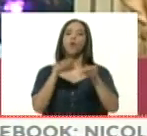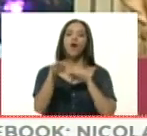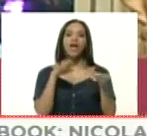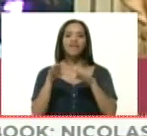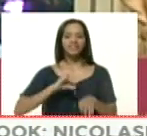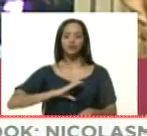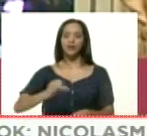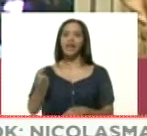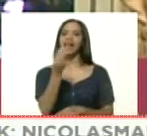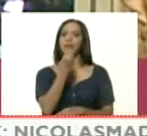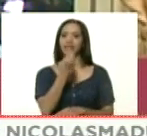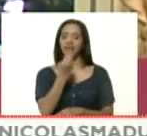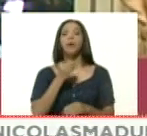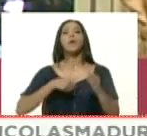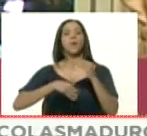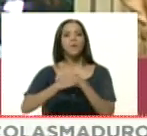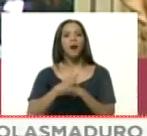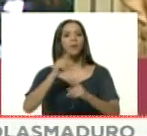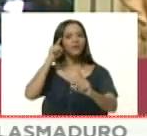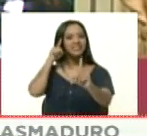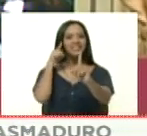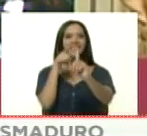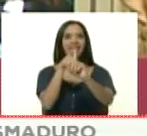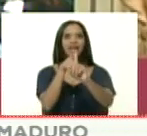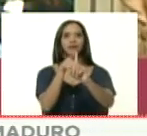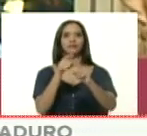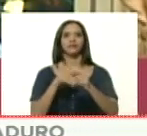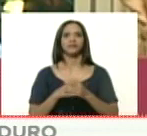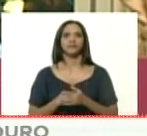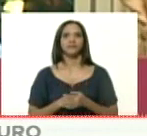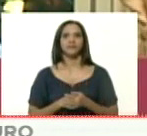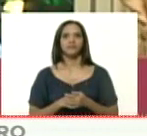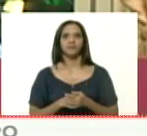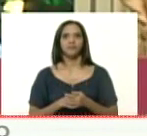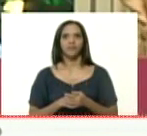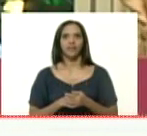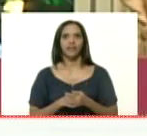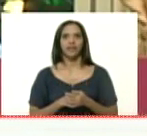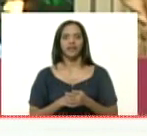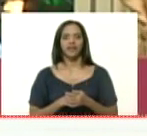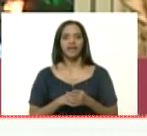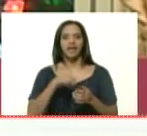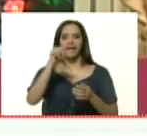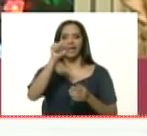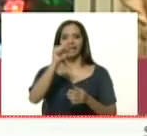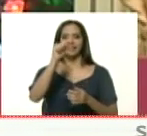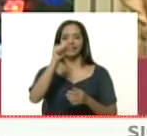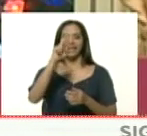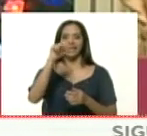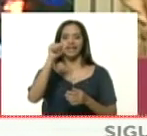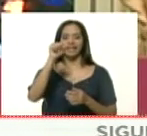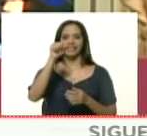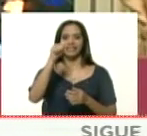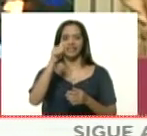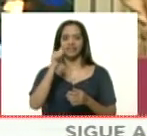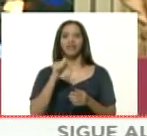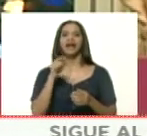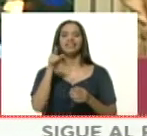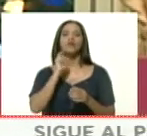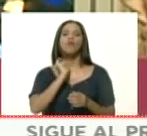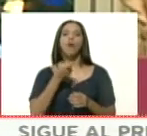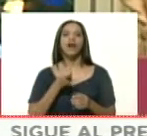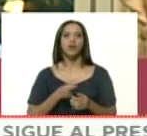soberanía alimentaria, vámonos directamente a Sarasa. Sarasa, allá en